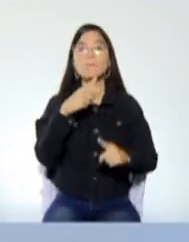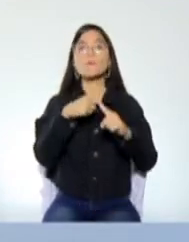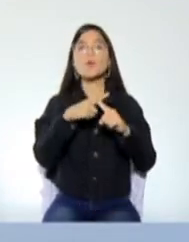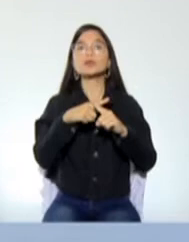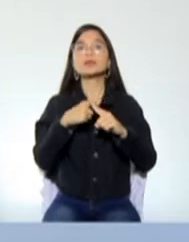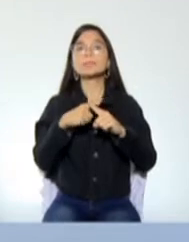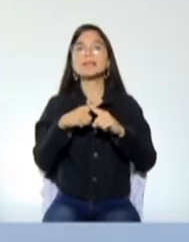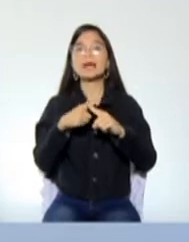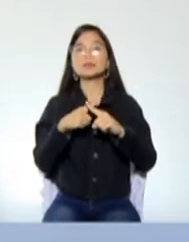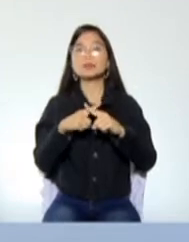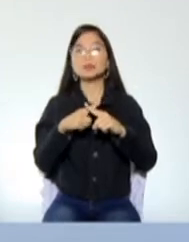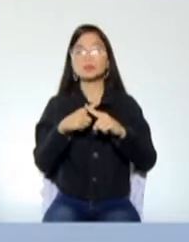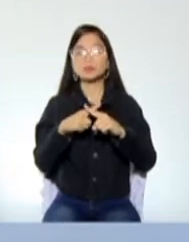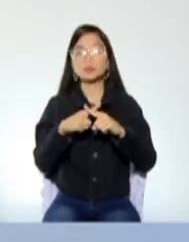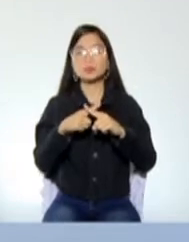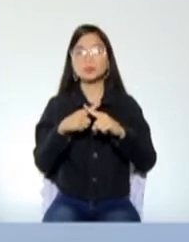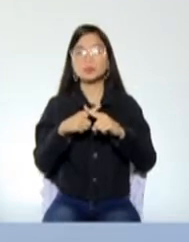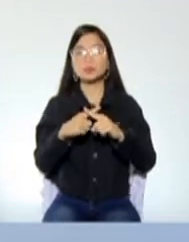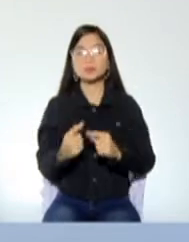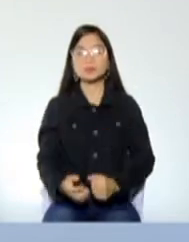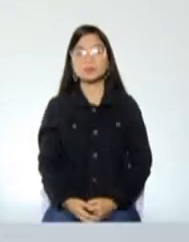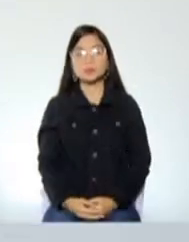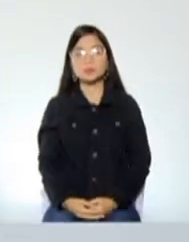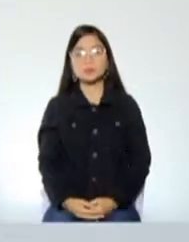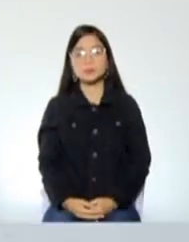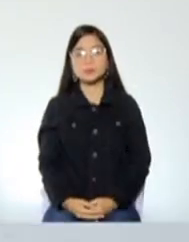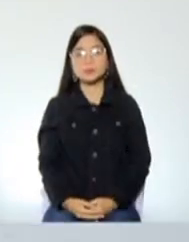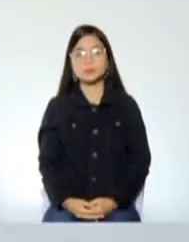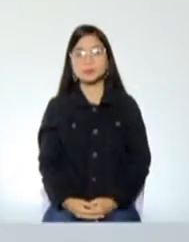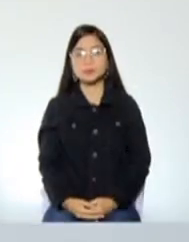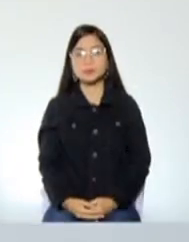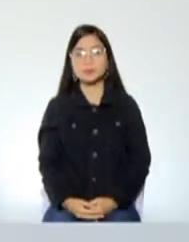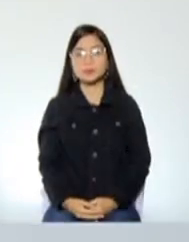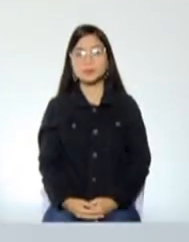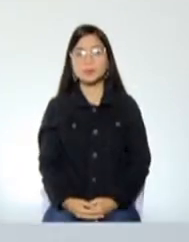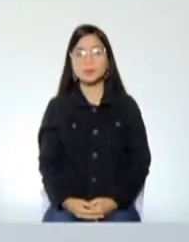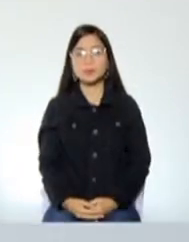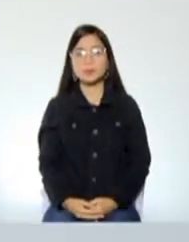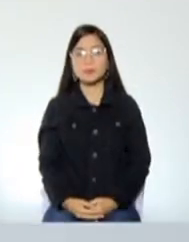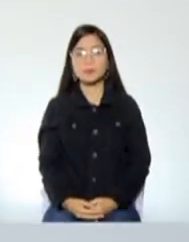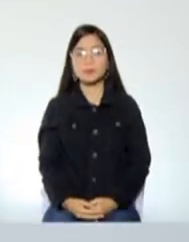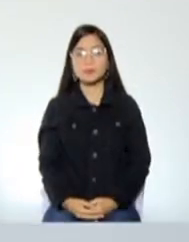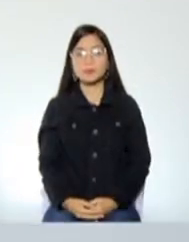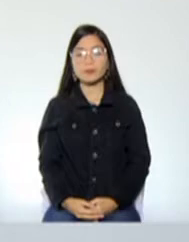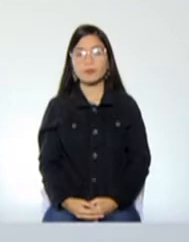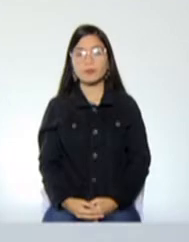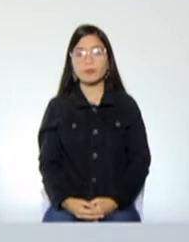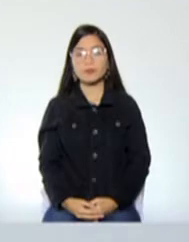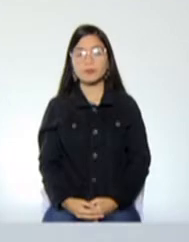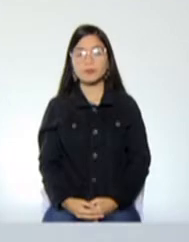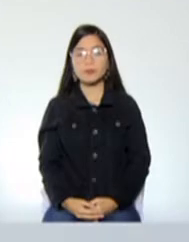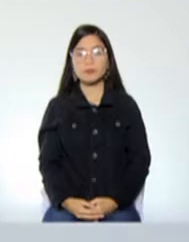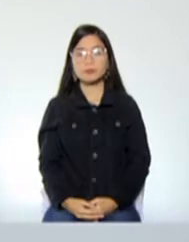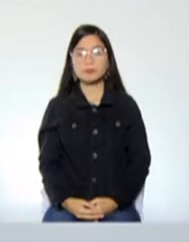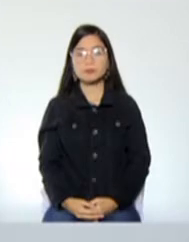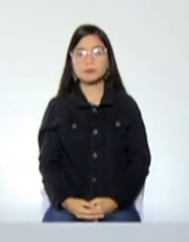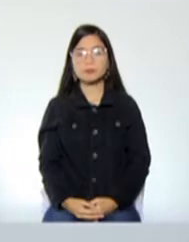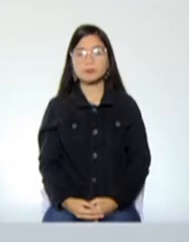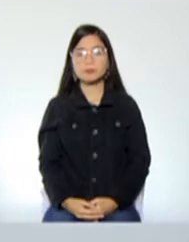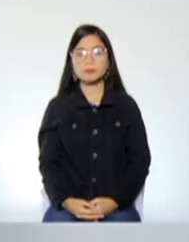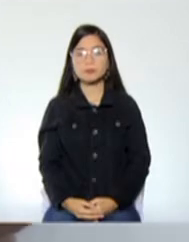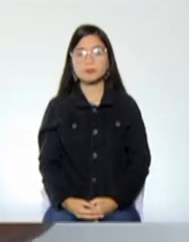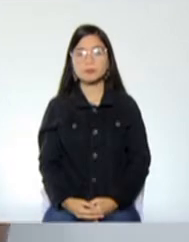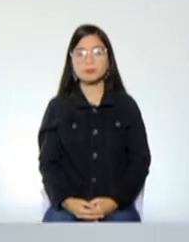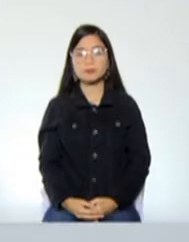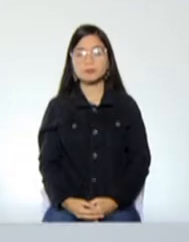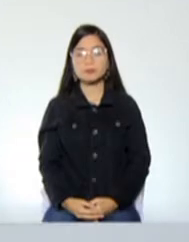multiplicación. Si él está multiplicando, su operador inmediato tiene que ser una división. Es